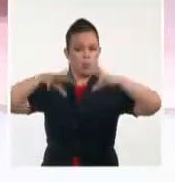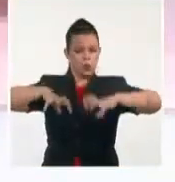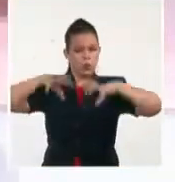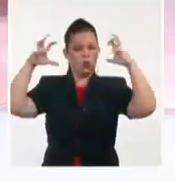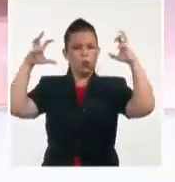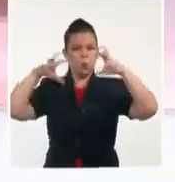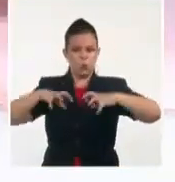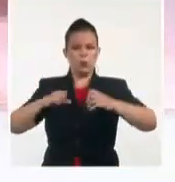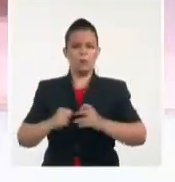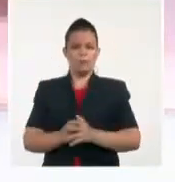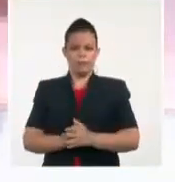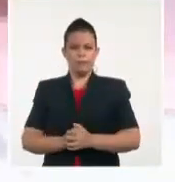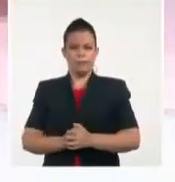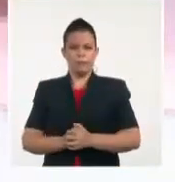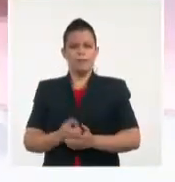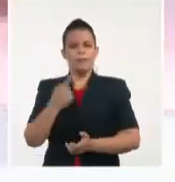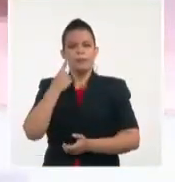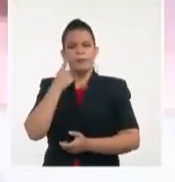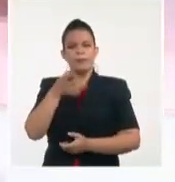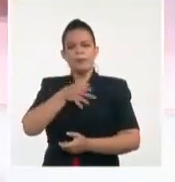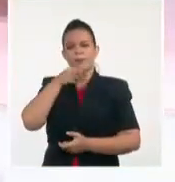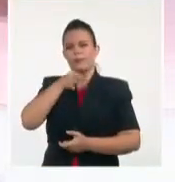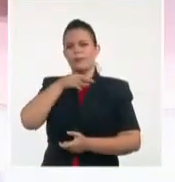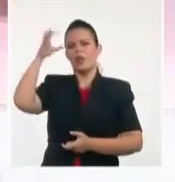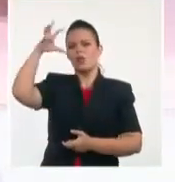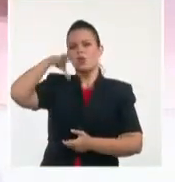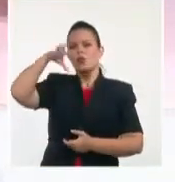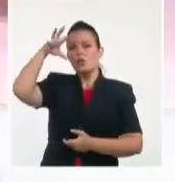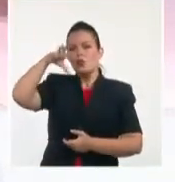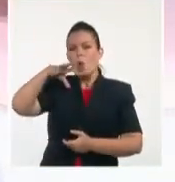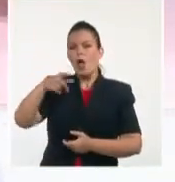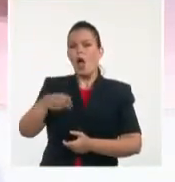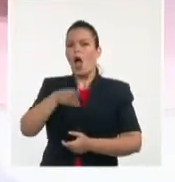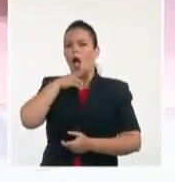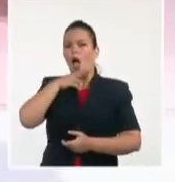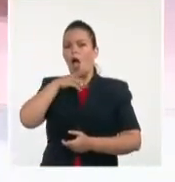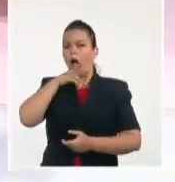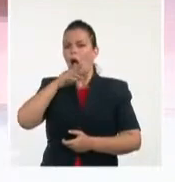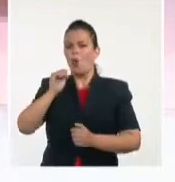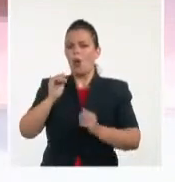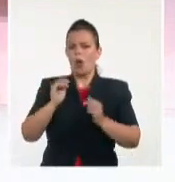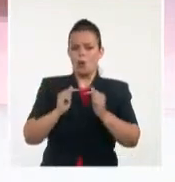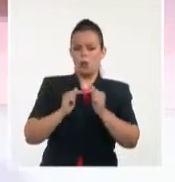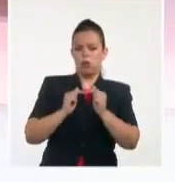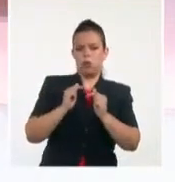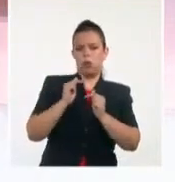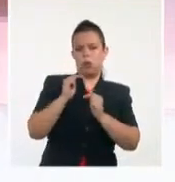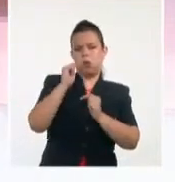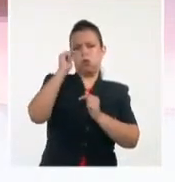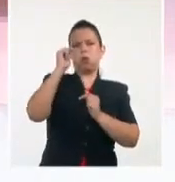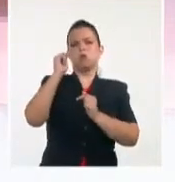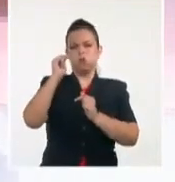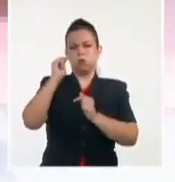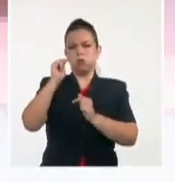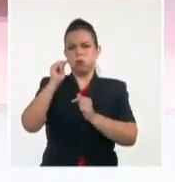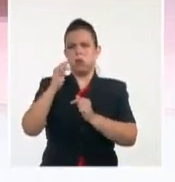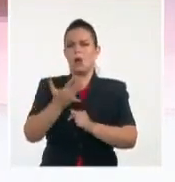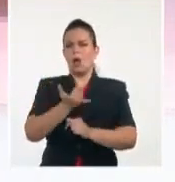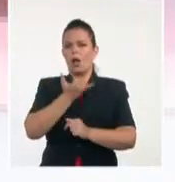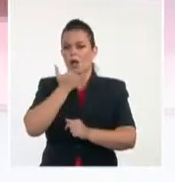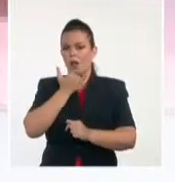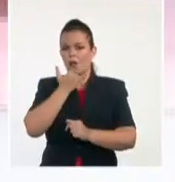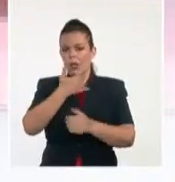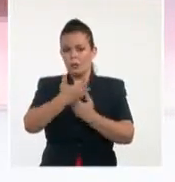este factor, la lluvia, que ha producido inundaciones, ha sido el factor más peligroso de